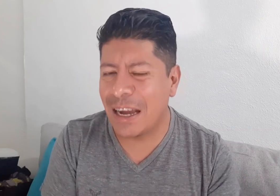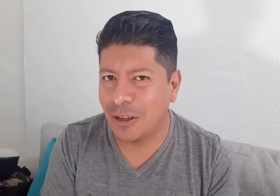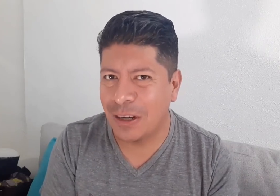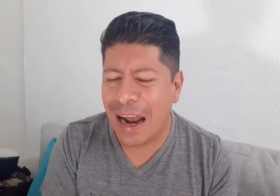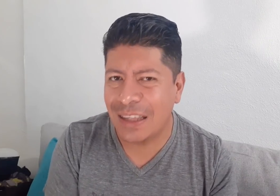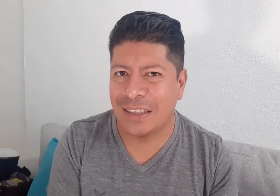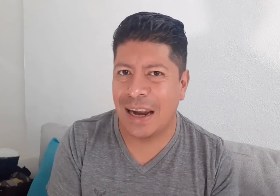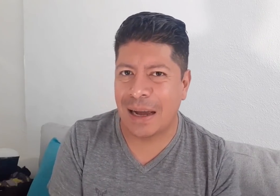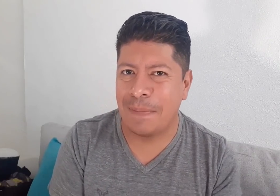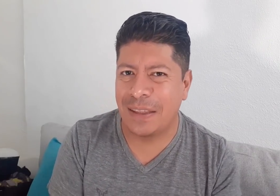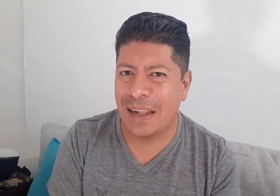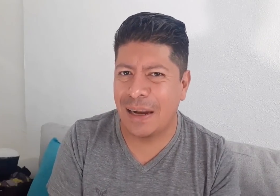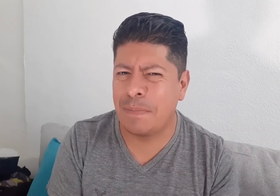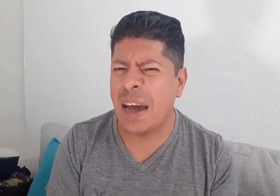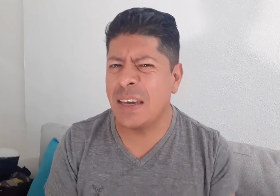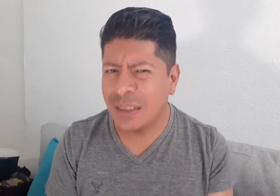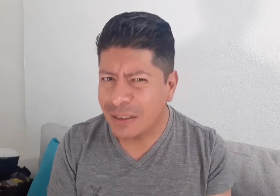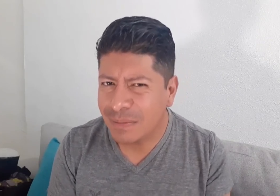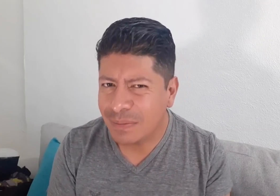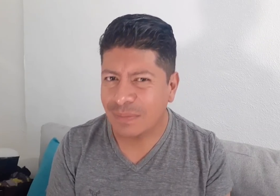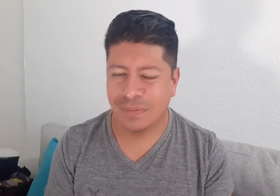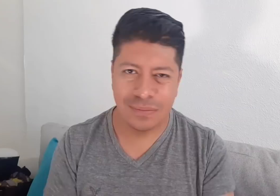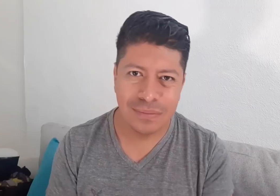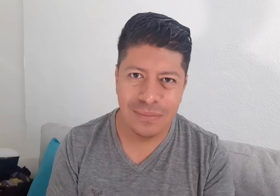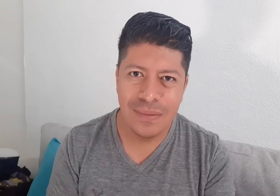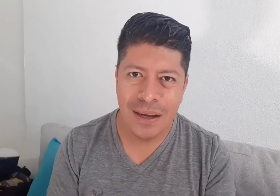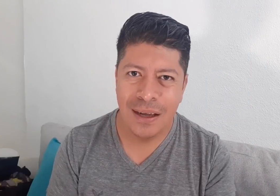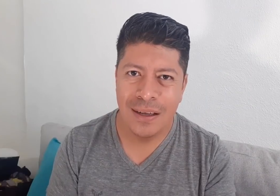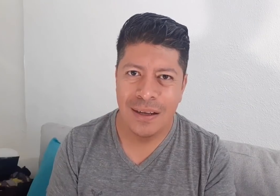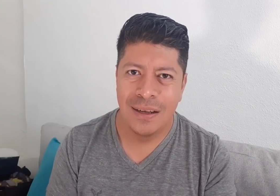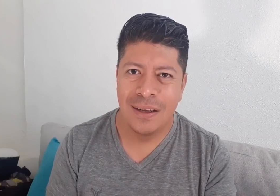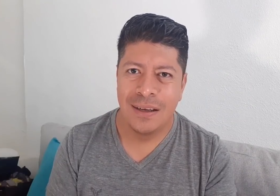aparador nacional desde la capital del país?